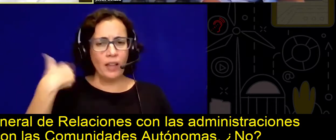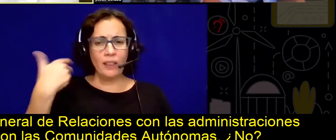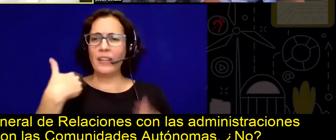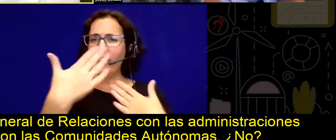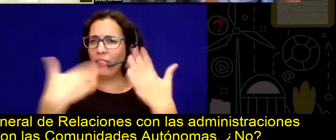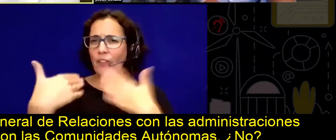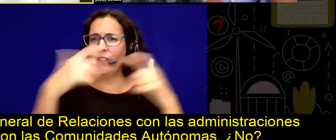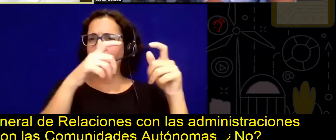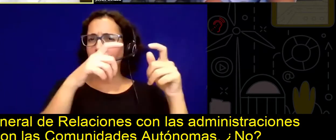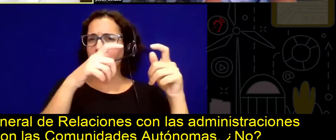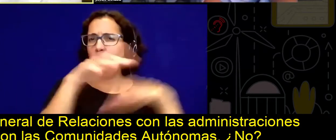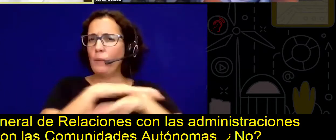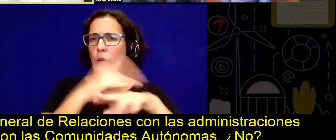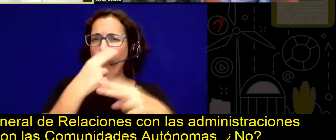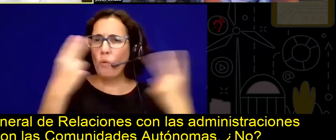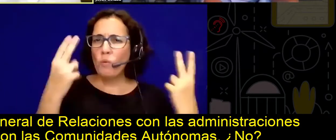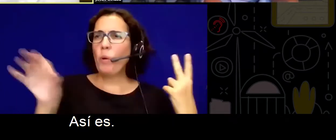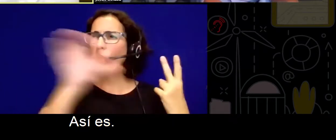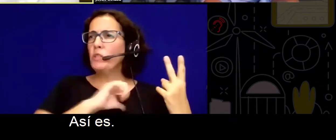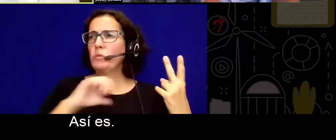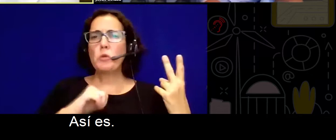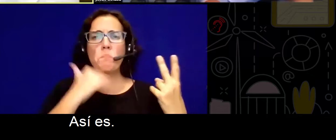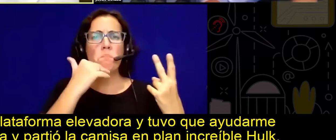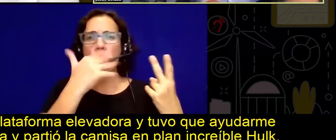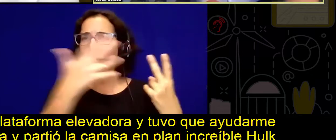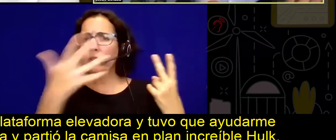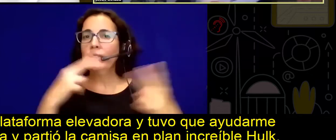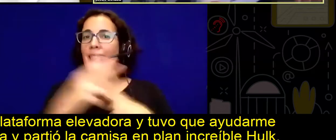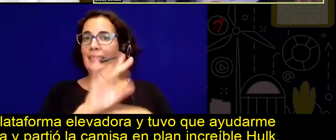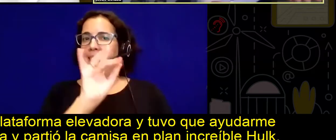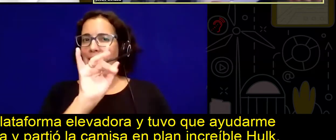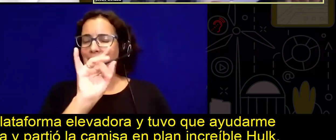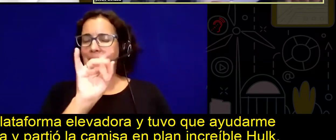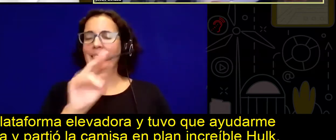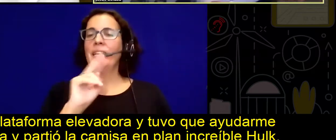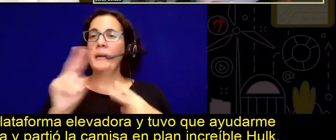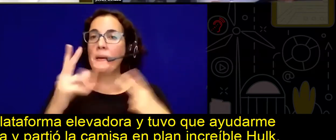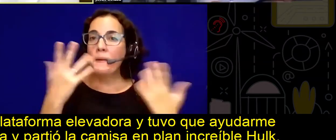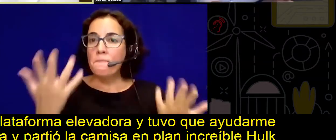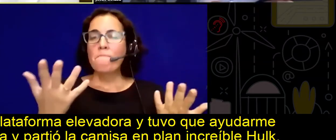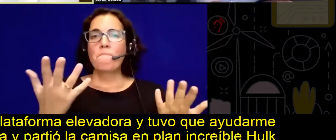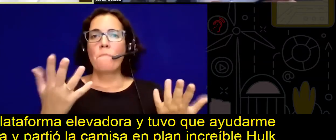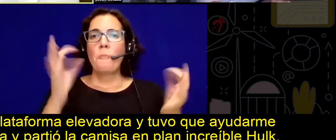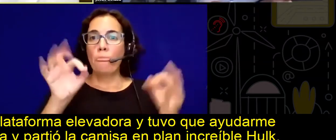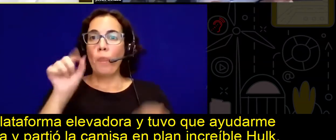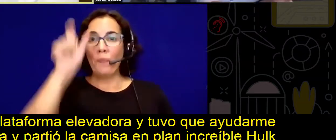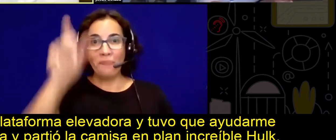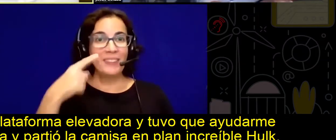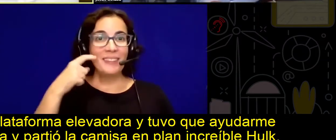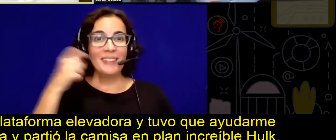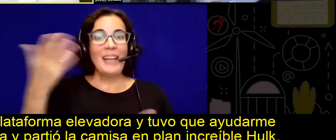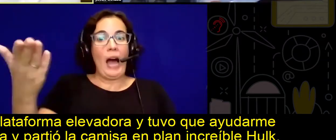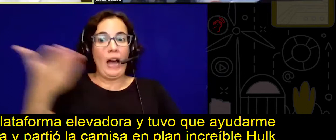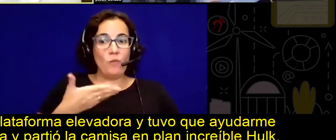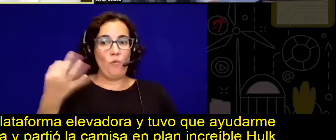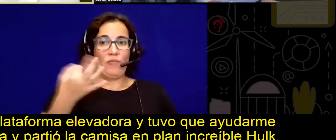Administraciones Públicas o con las comunidades autónomas, ¿no? Y se rompió la plataforma elevadora y tuvo que ayudarme a bajar